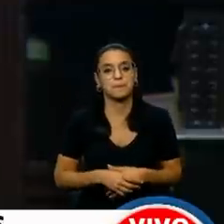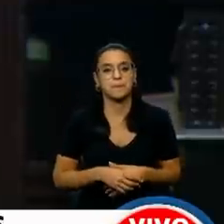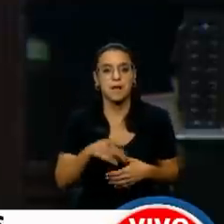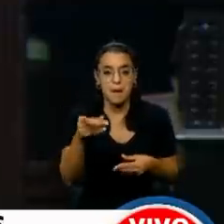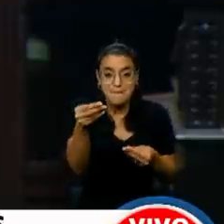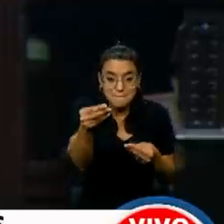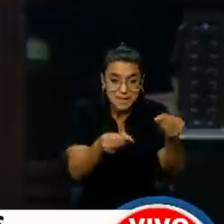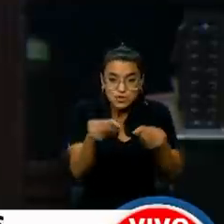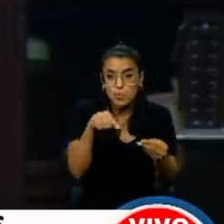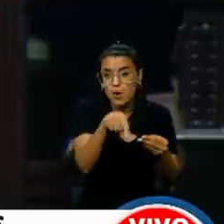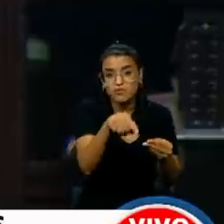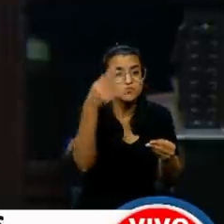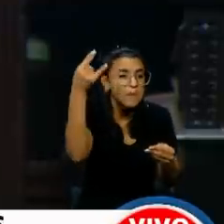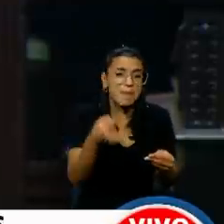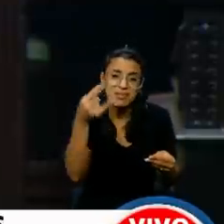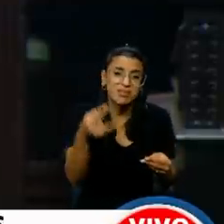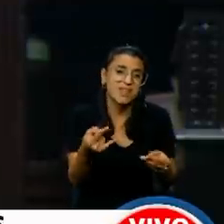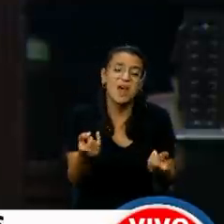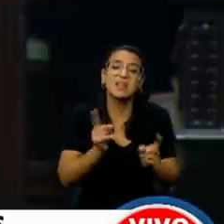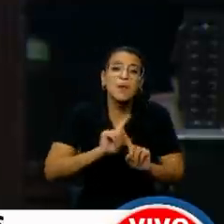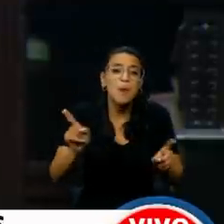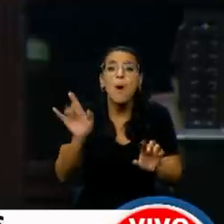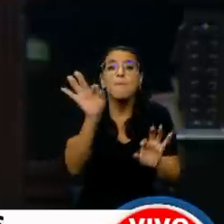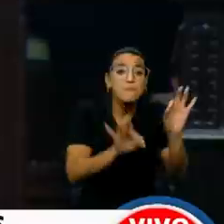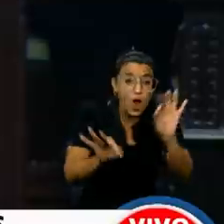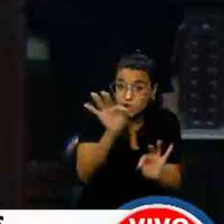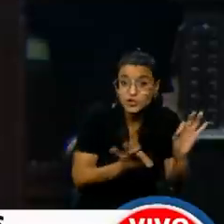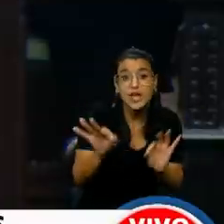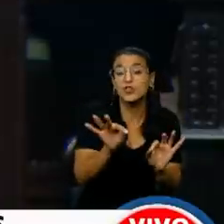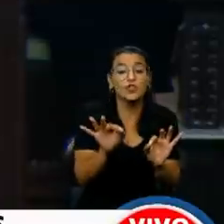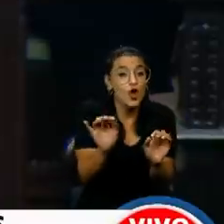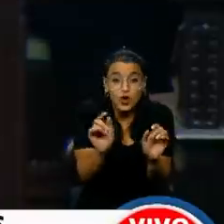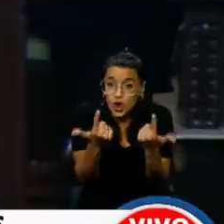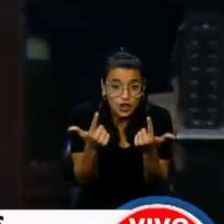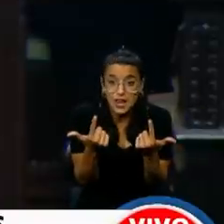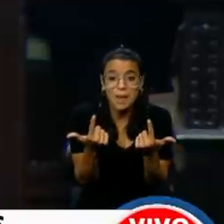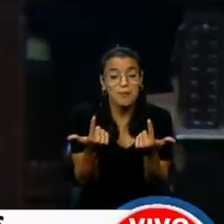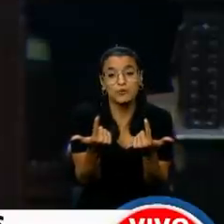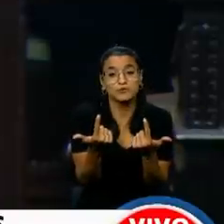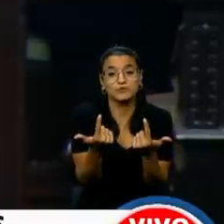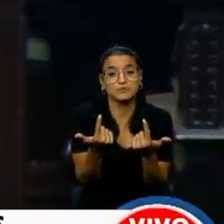de presupuesto es una mentira por lo cual tampoco tenemos un proyecto ni tenemos